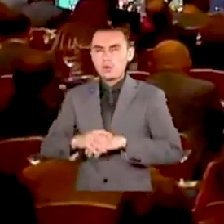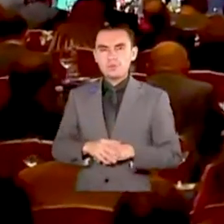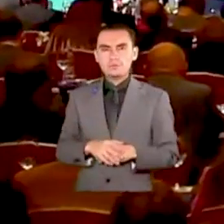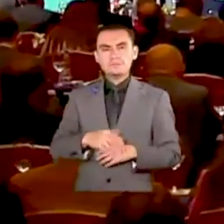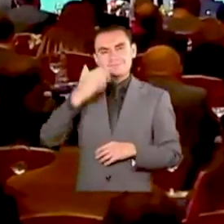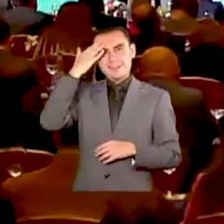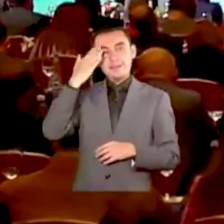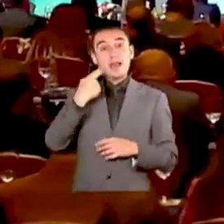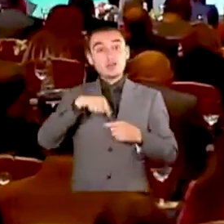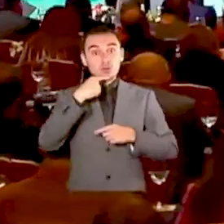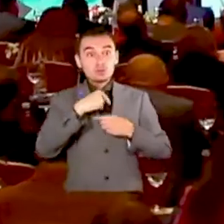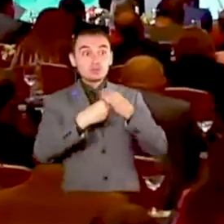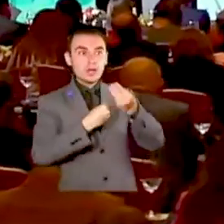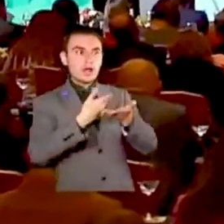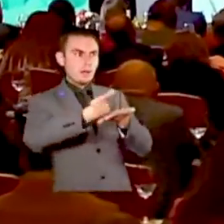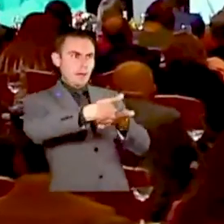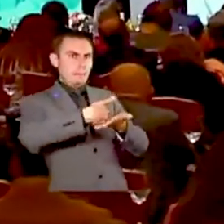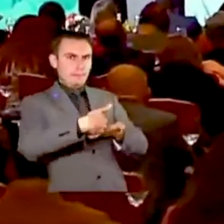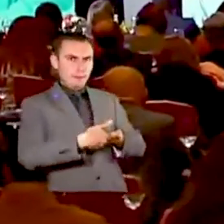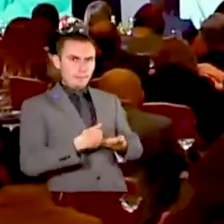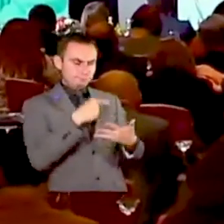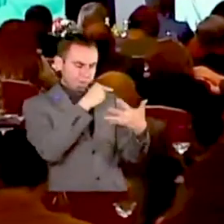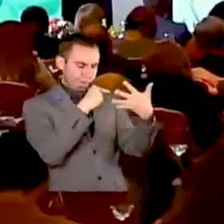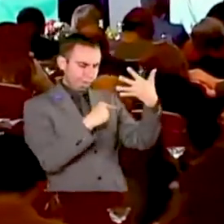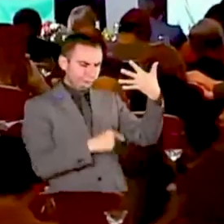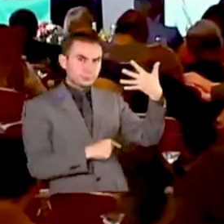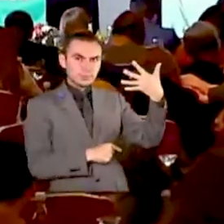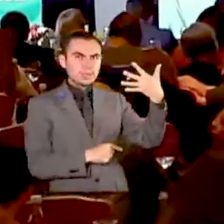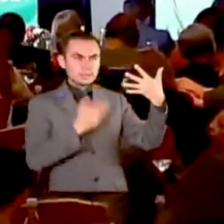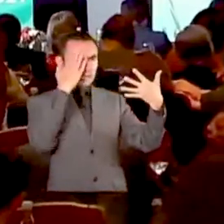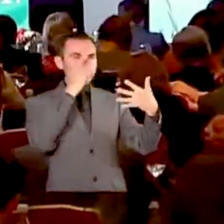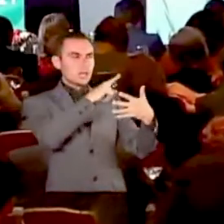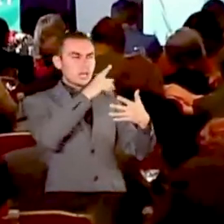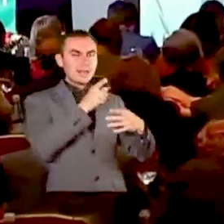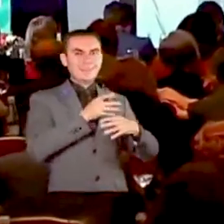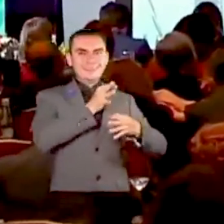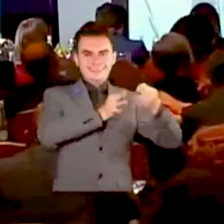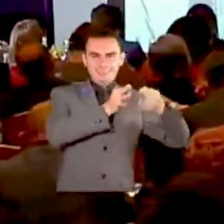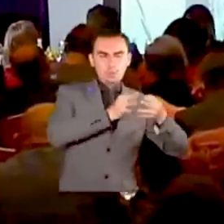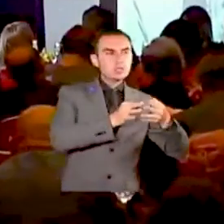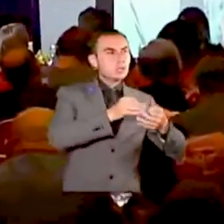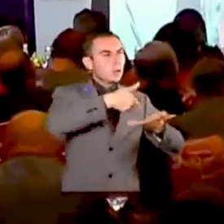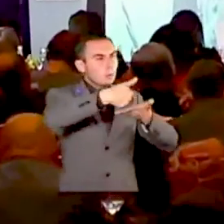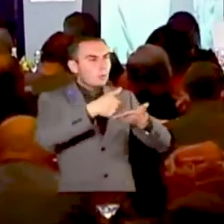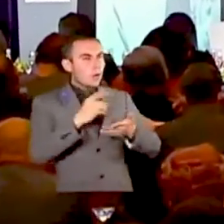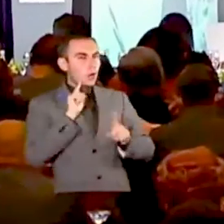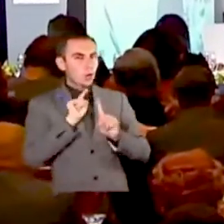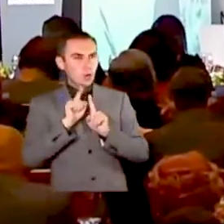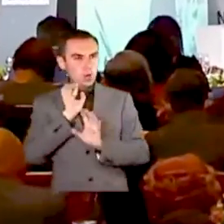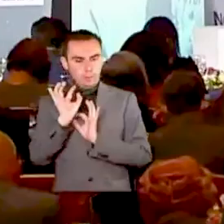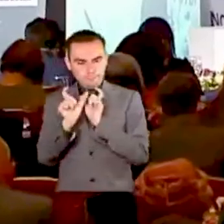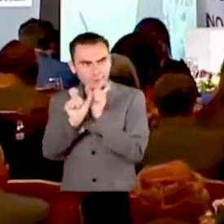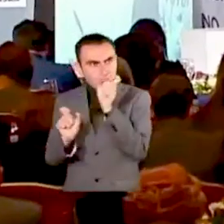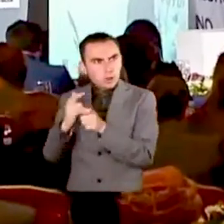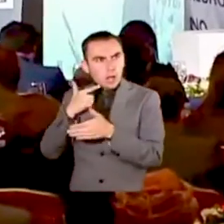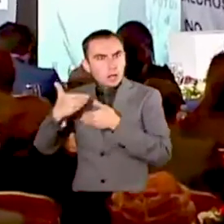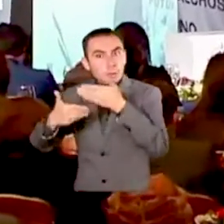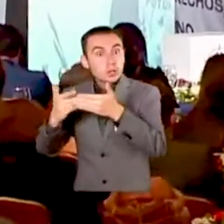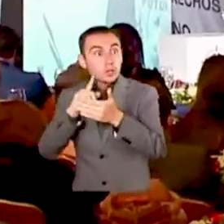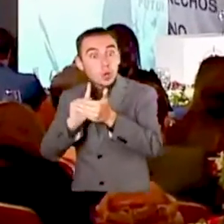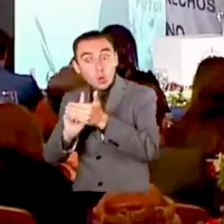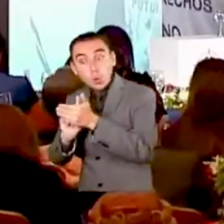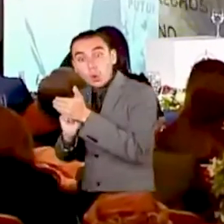este sentido se nos están emitiendo a partir de las decisiones judiciales para la protección de estas personas que están en proceso